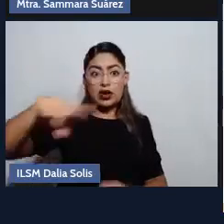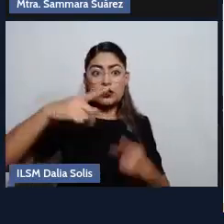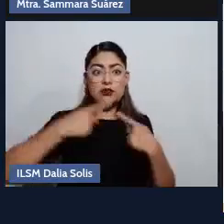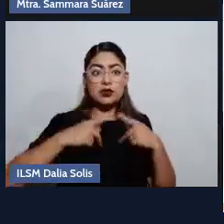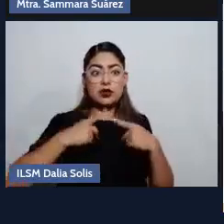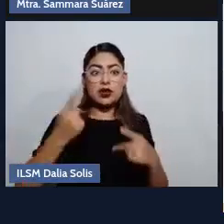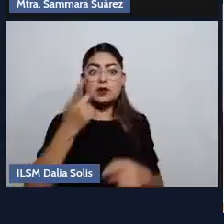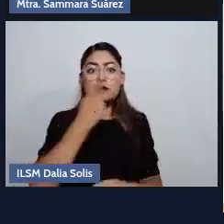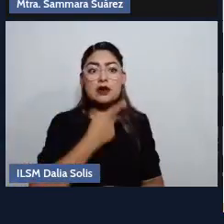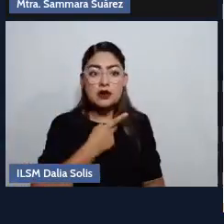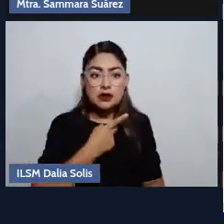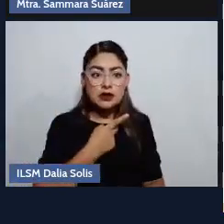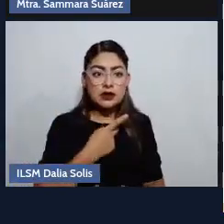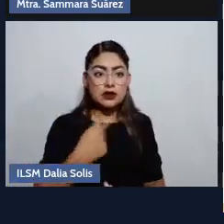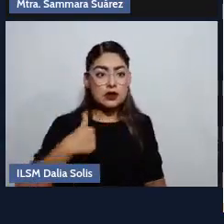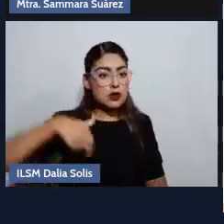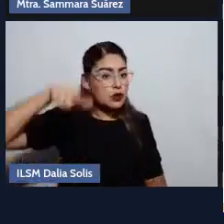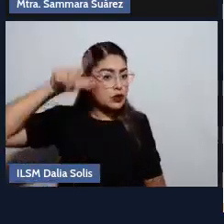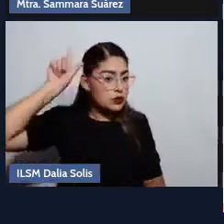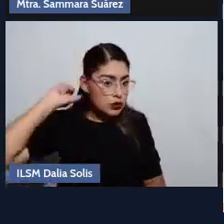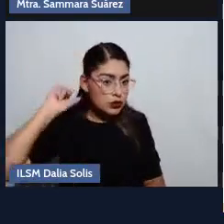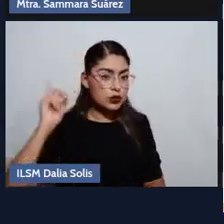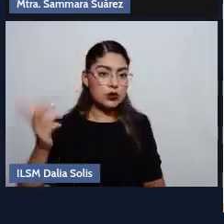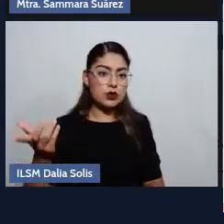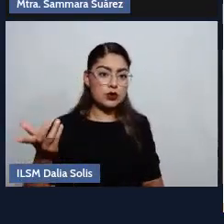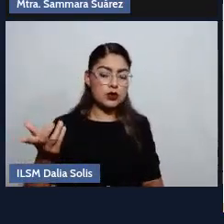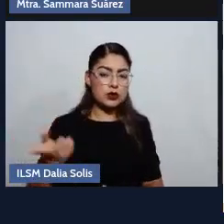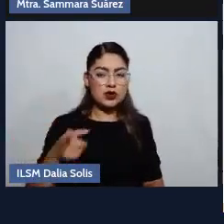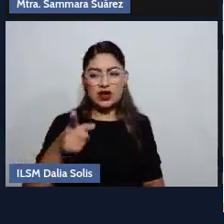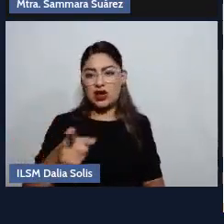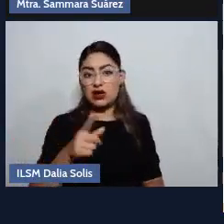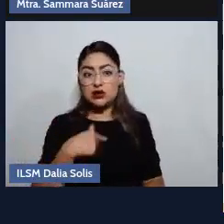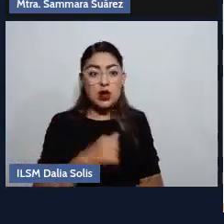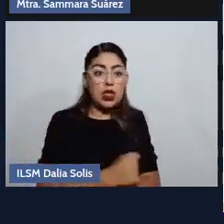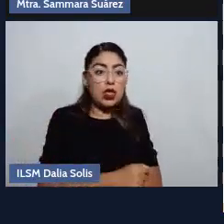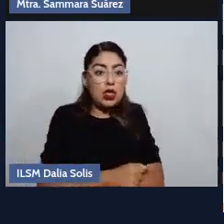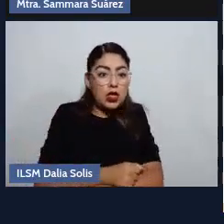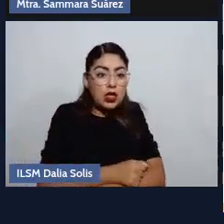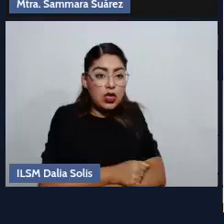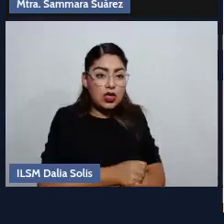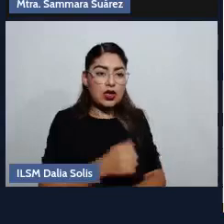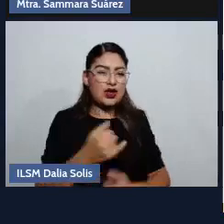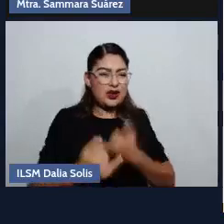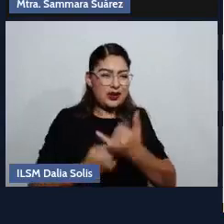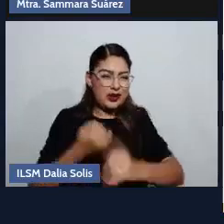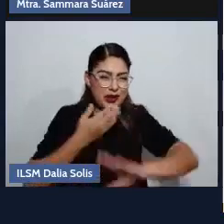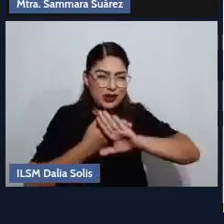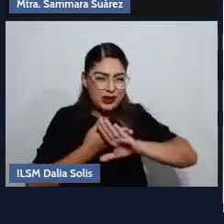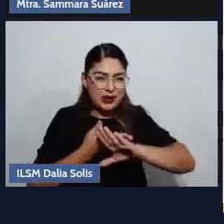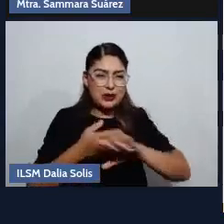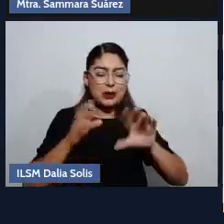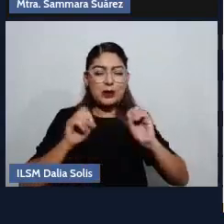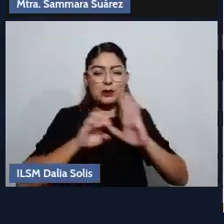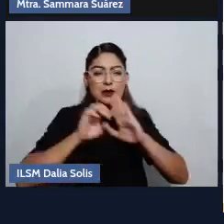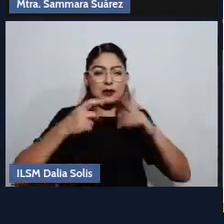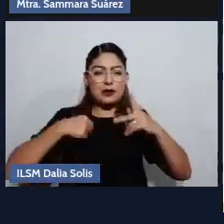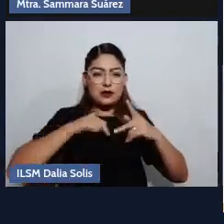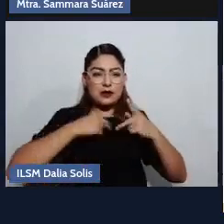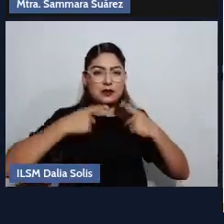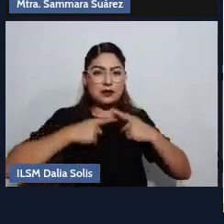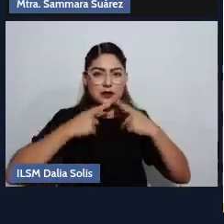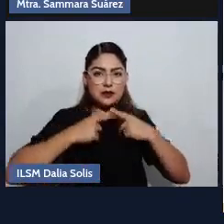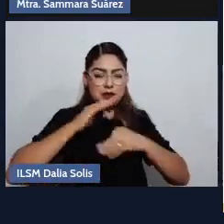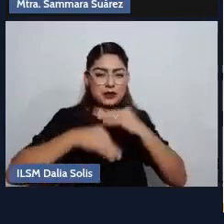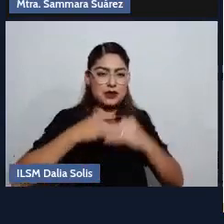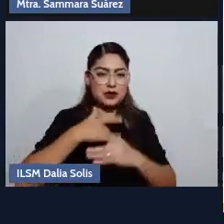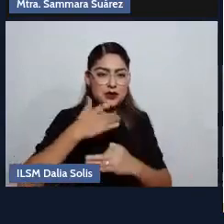voy, que ya vas al manicomio, ¿no? Entonces, incluso nosotros como población, creemos que no es necesario,